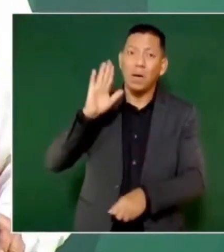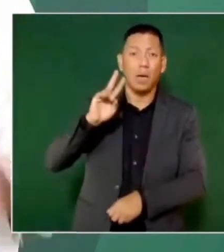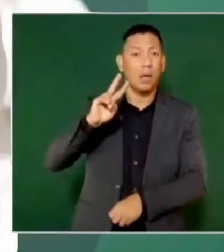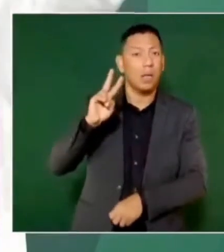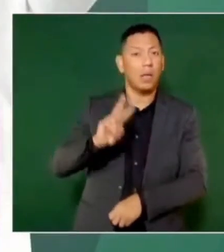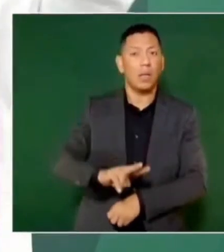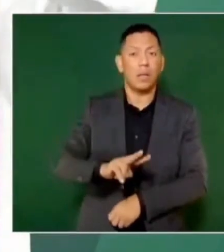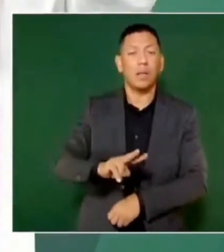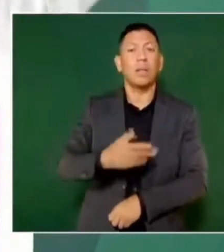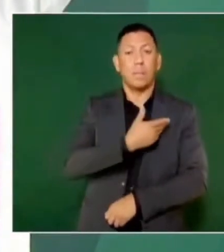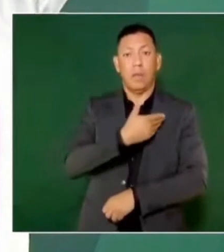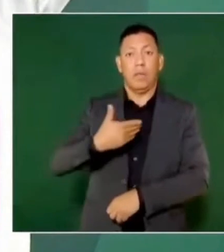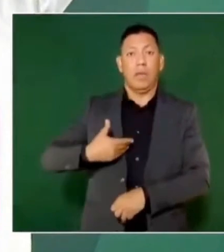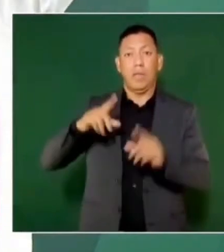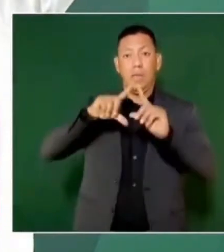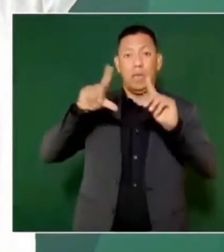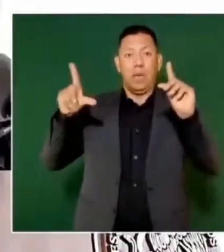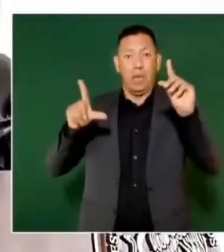El presidente